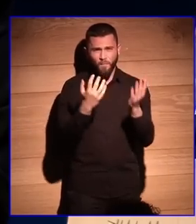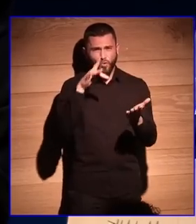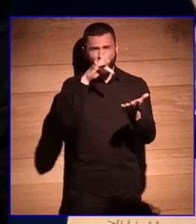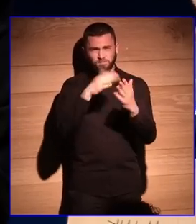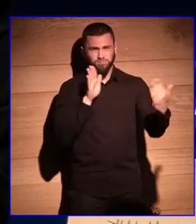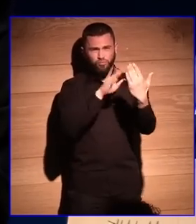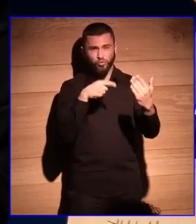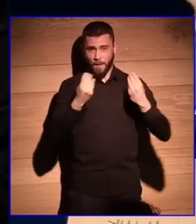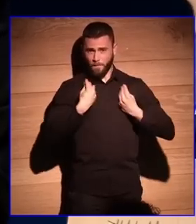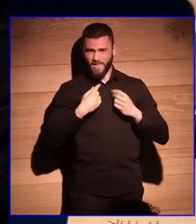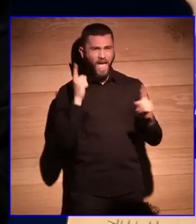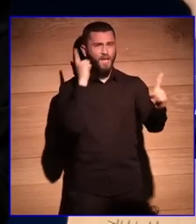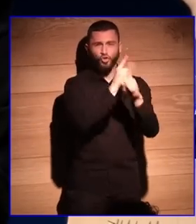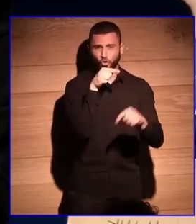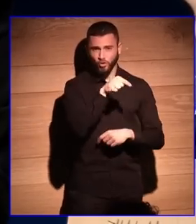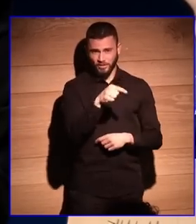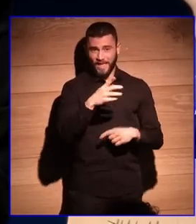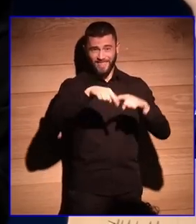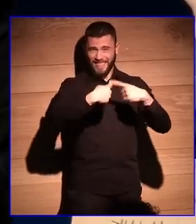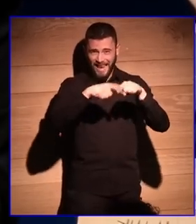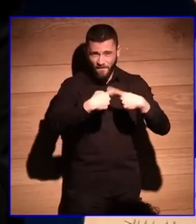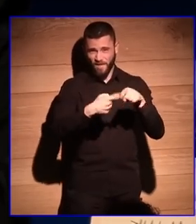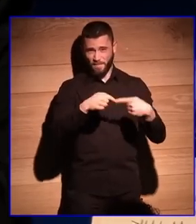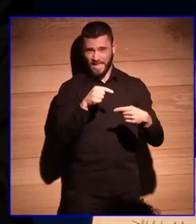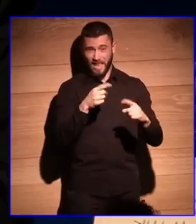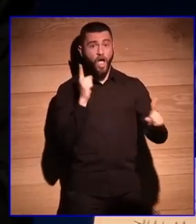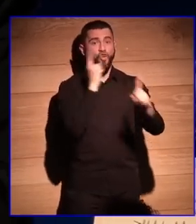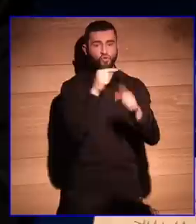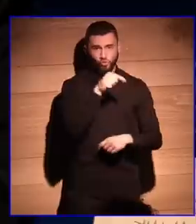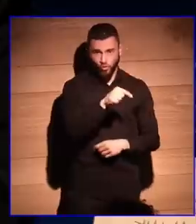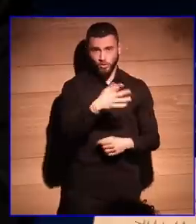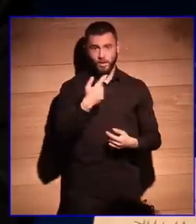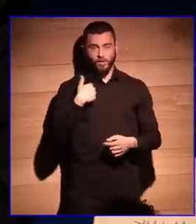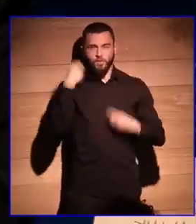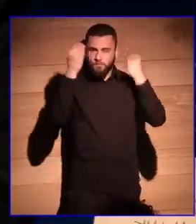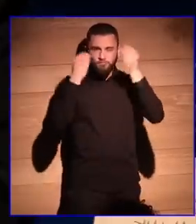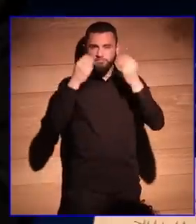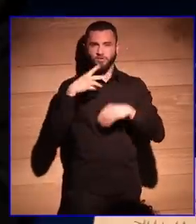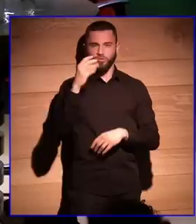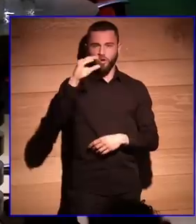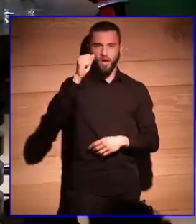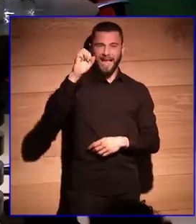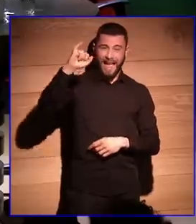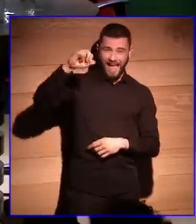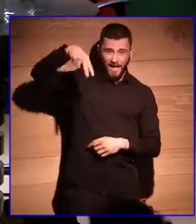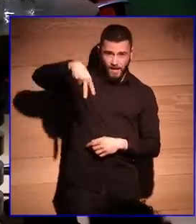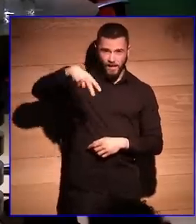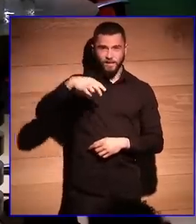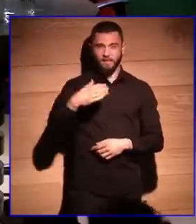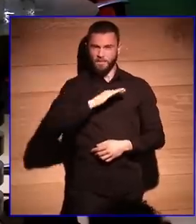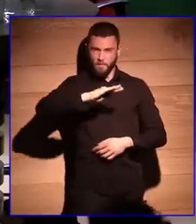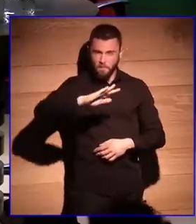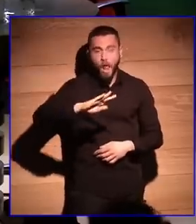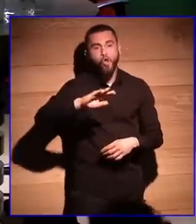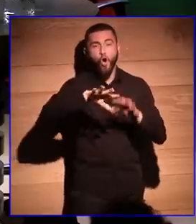además una vida de la familia, ¿no? Caín es el primero que yo reconozco como gran malvado, como gran villano de la historia,